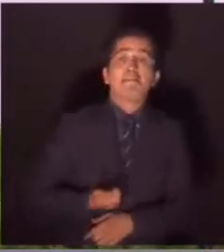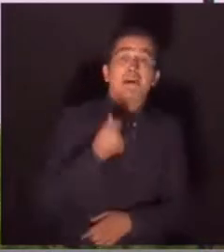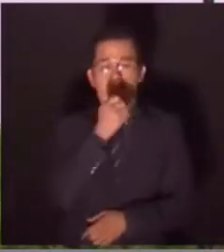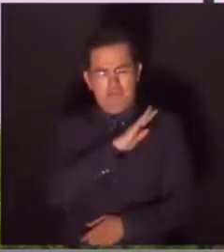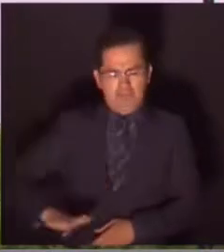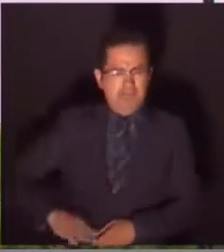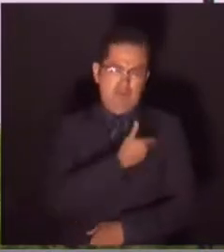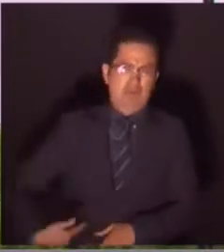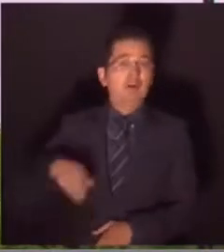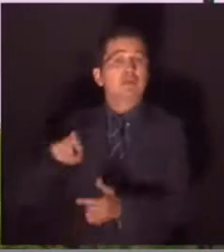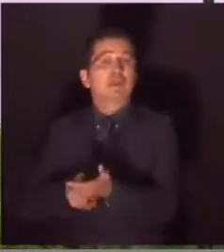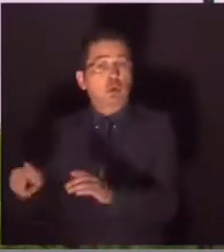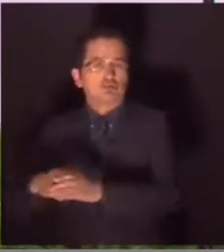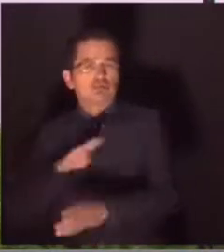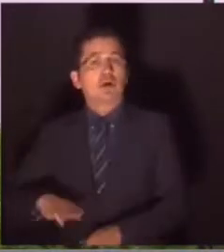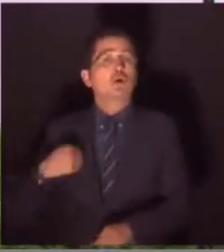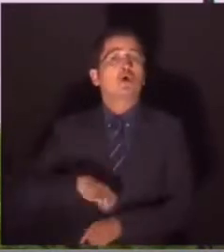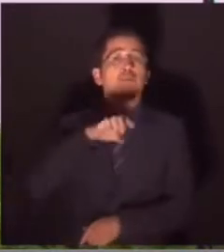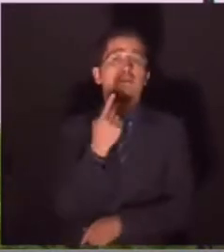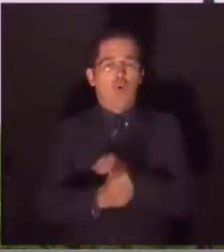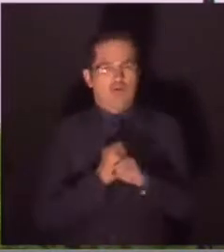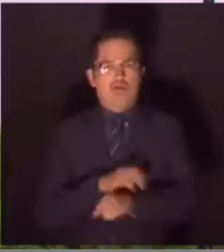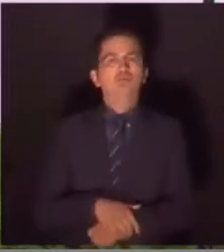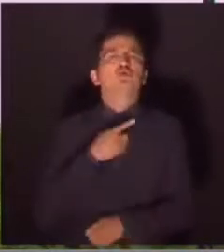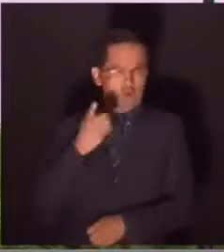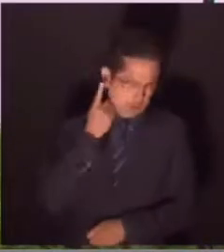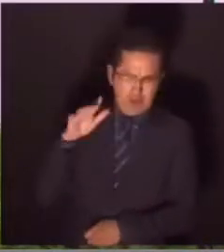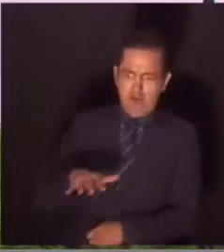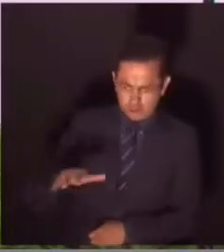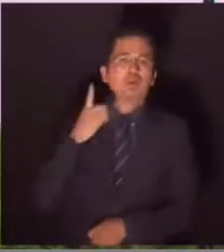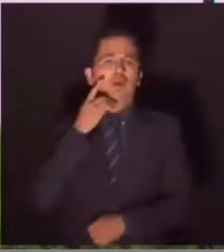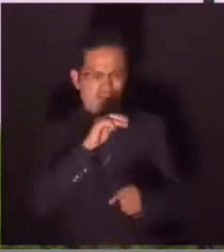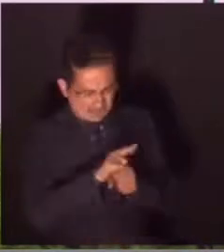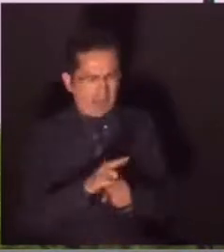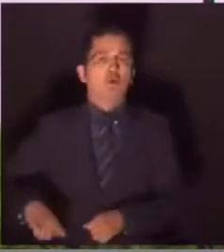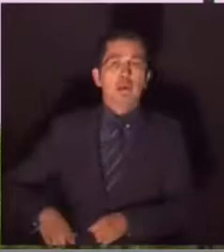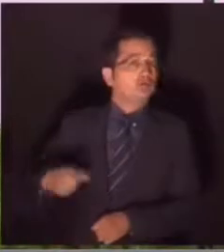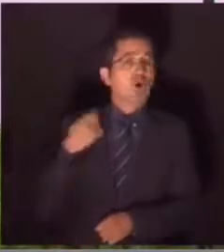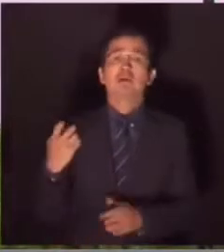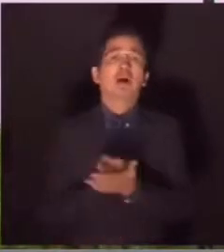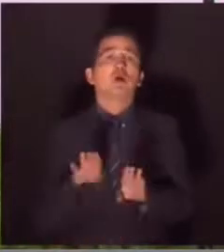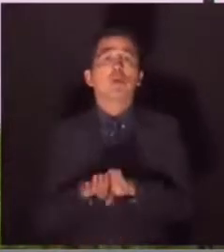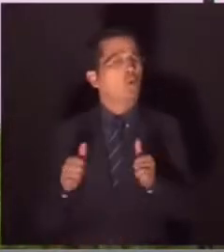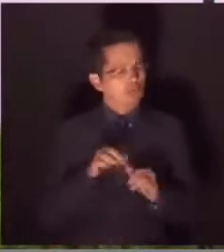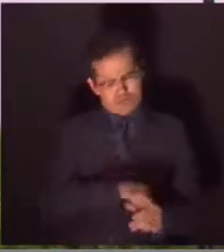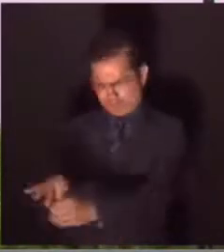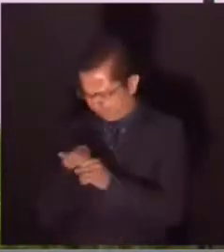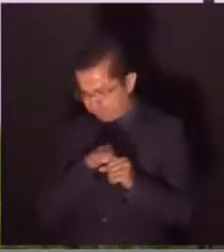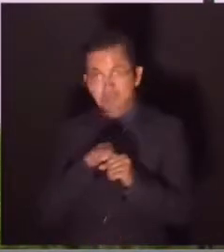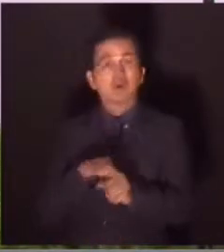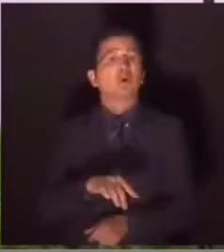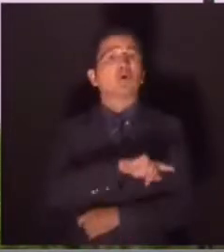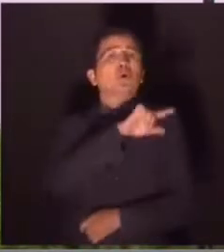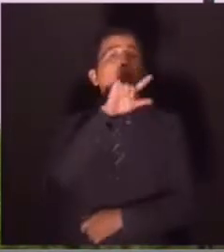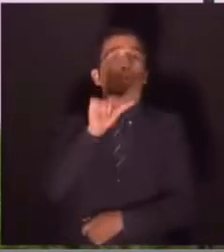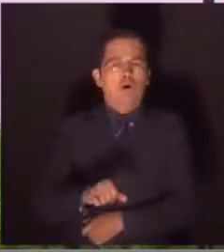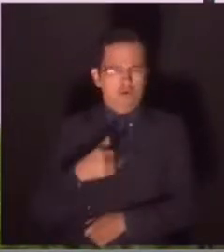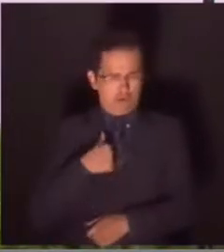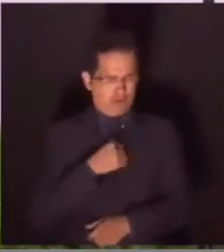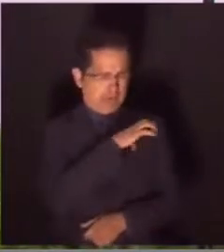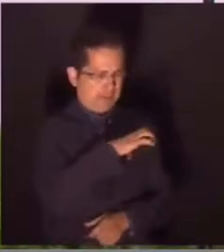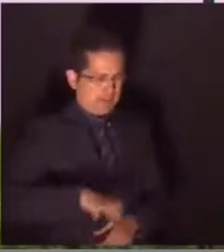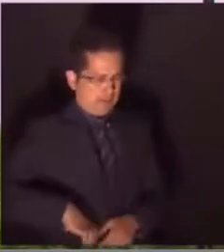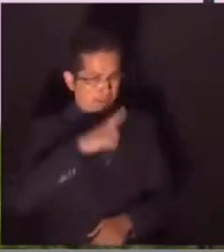presidenta municipal al 25 de edad. La diputación local, la diputación federal y la gobernatura también fueron de interna y constitucional. El Senado fue por encuesta y candidata al Senado.